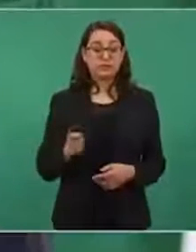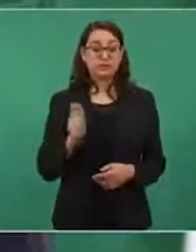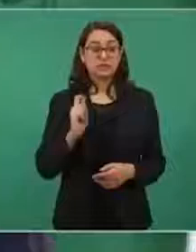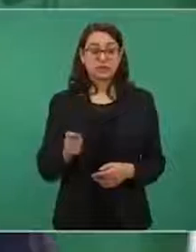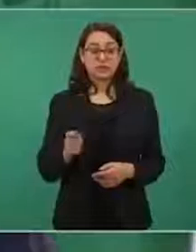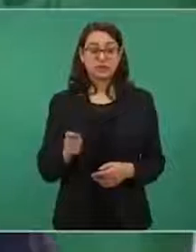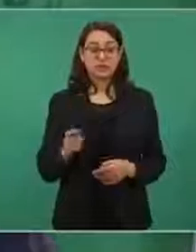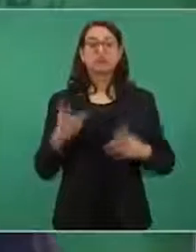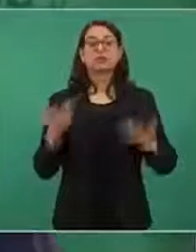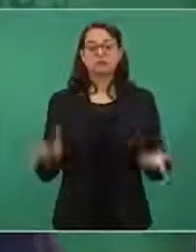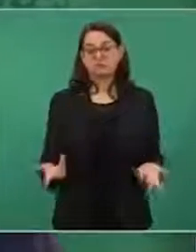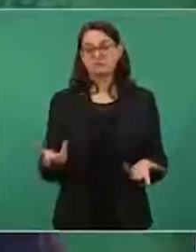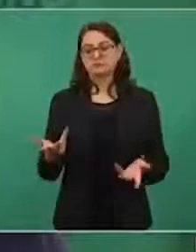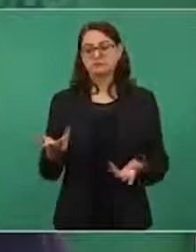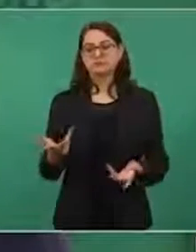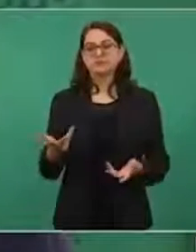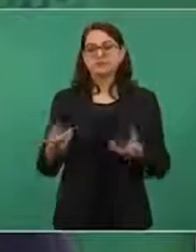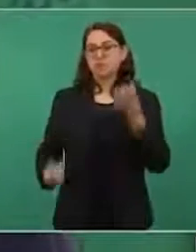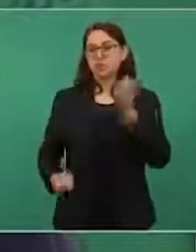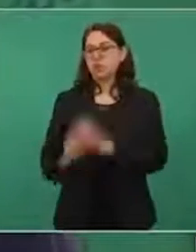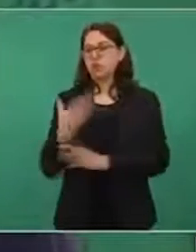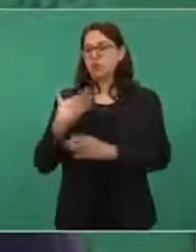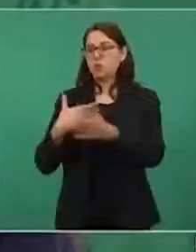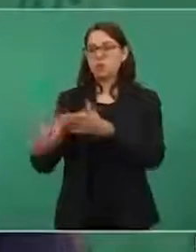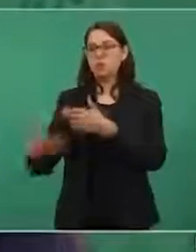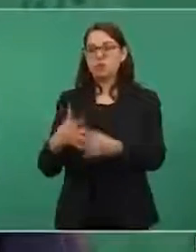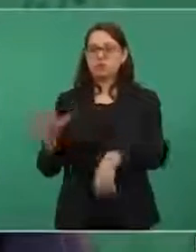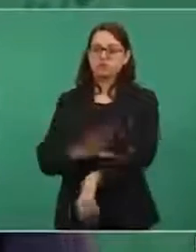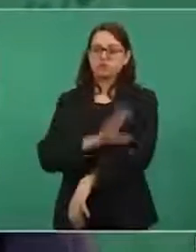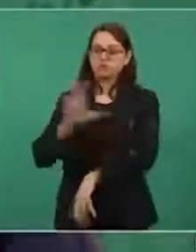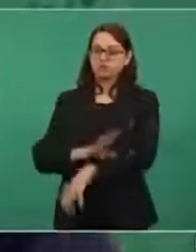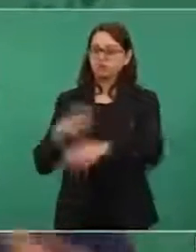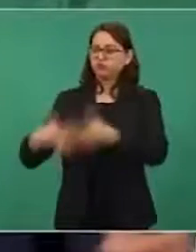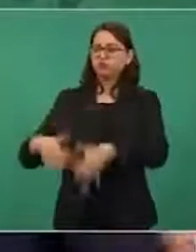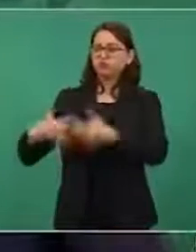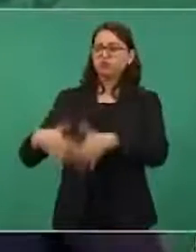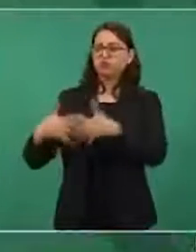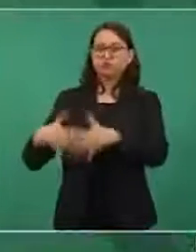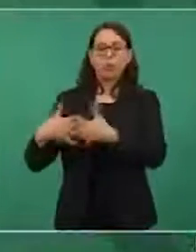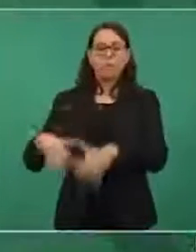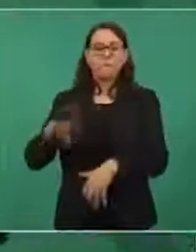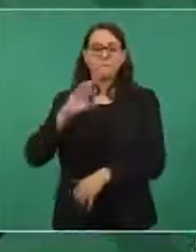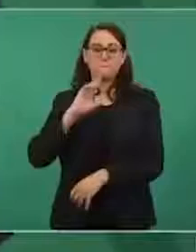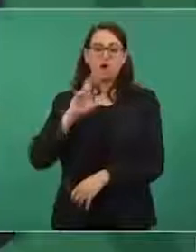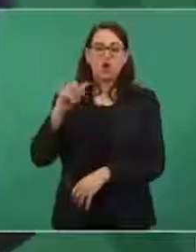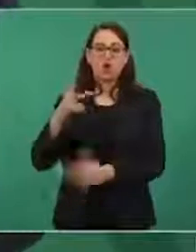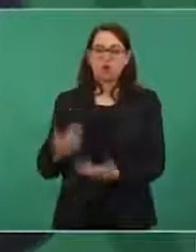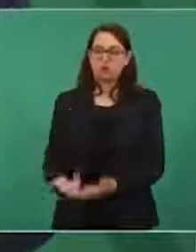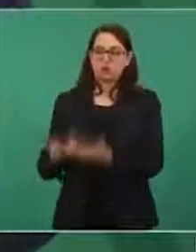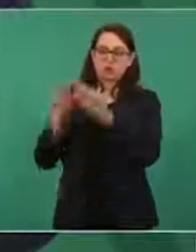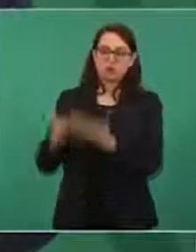generar más energía eléctrica. ¿Sí? Y tenemos pues las